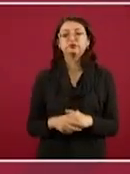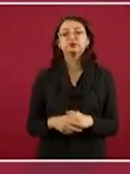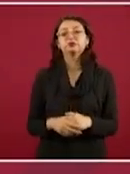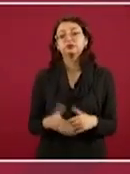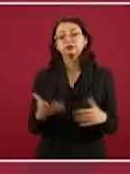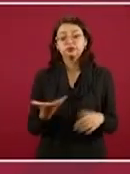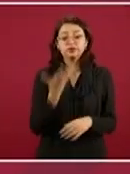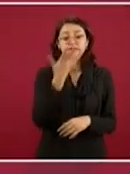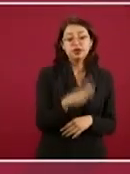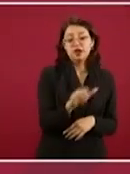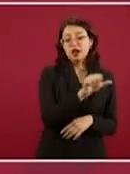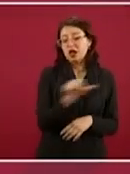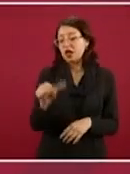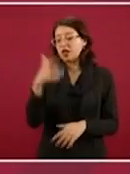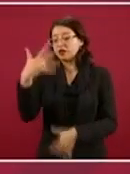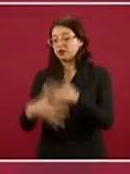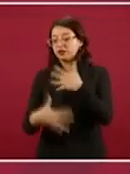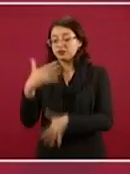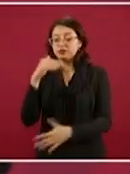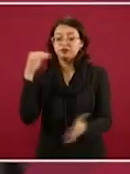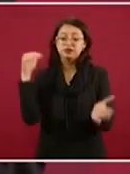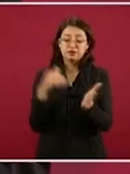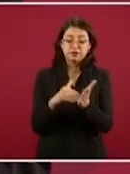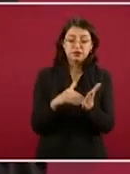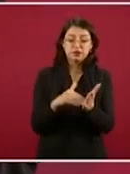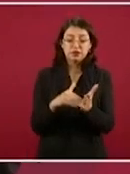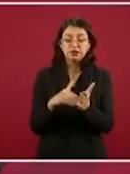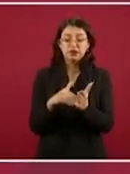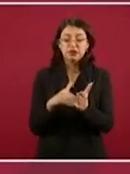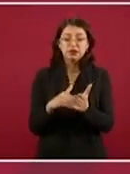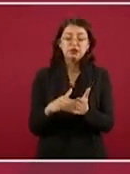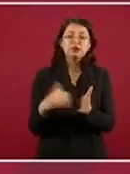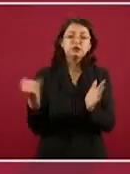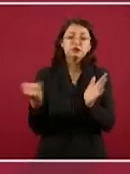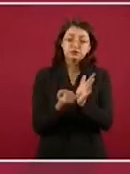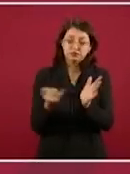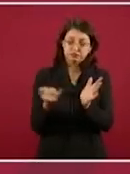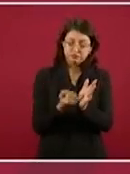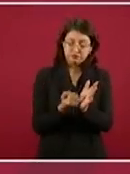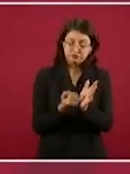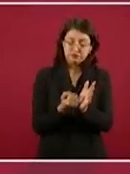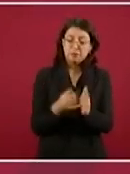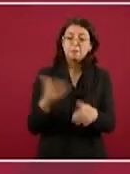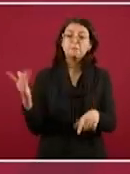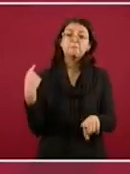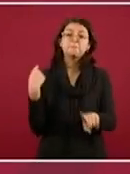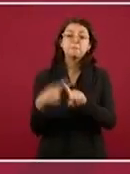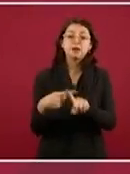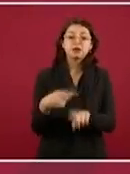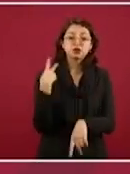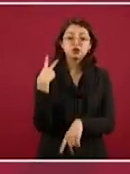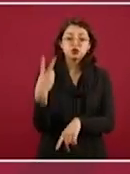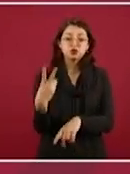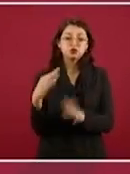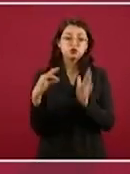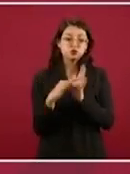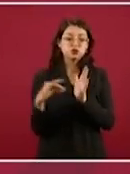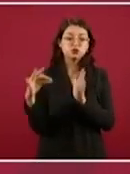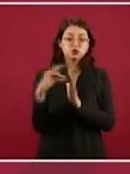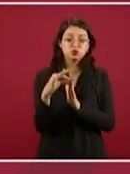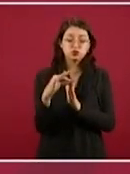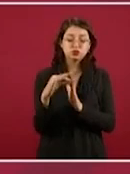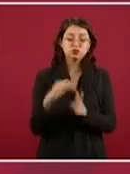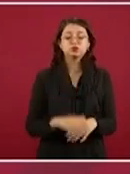10 a 15,000 pesos mensuales es inflación más 2 puntos. Y quienes